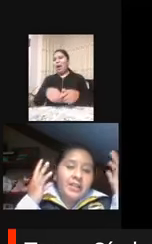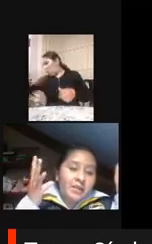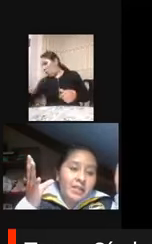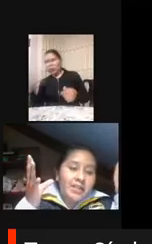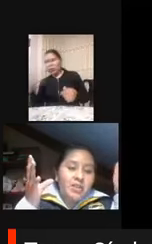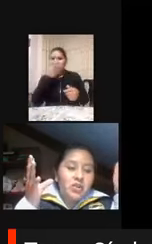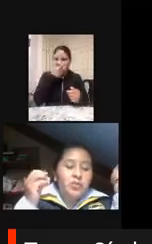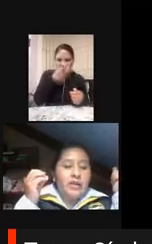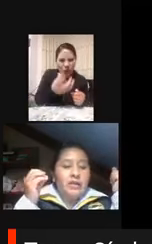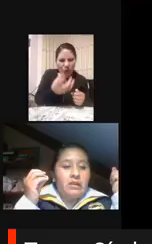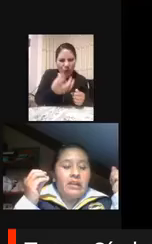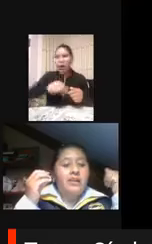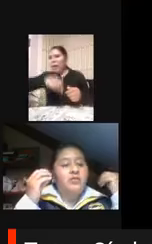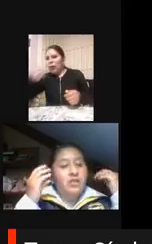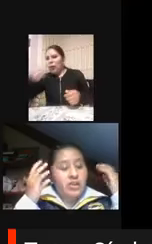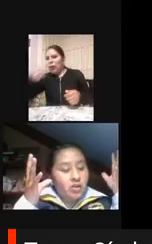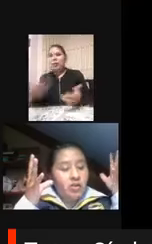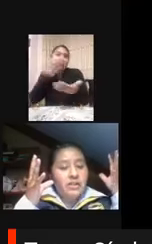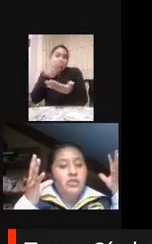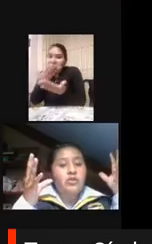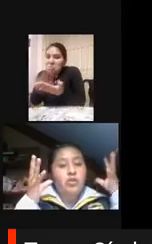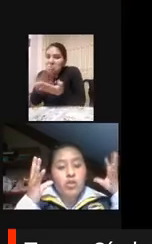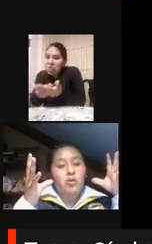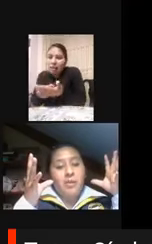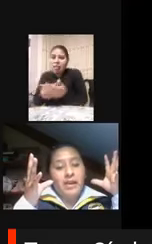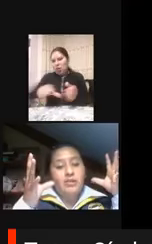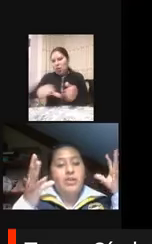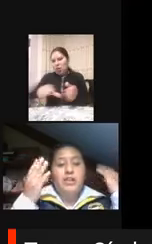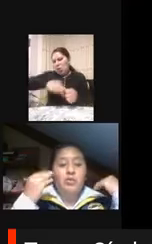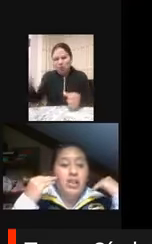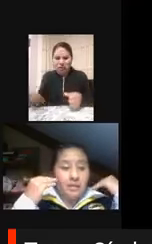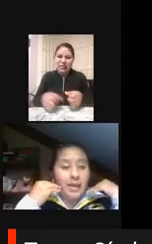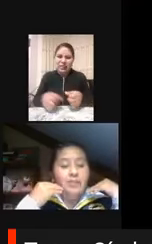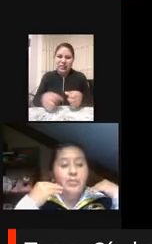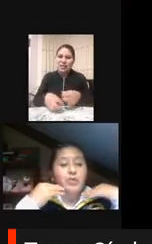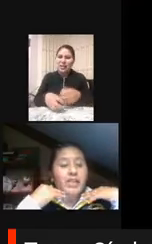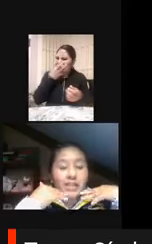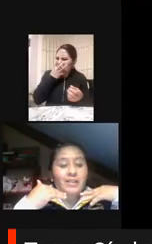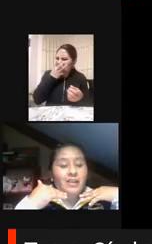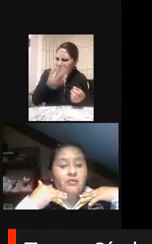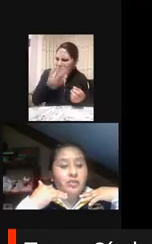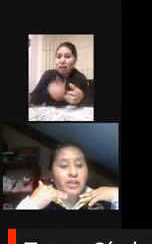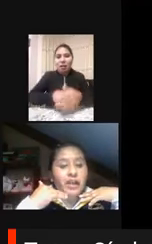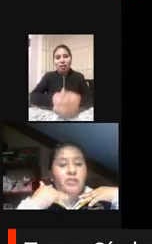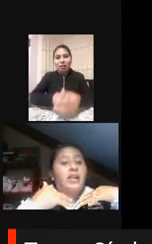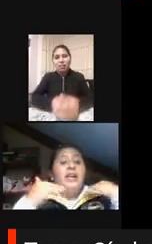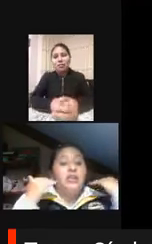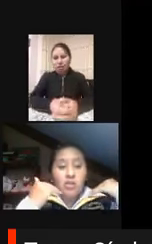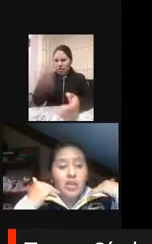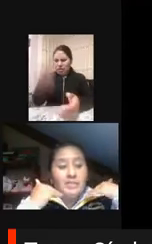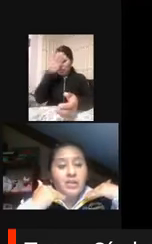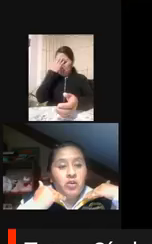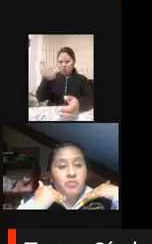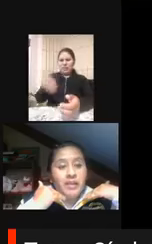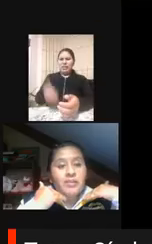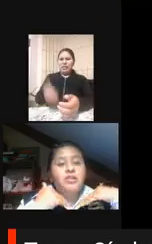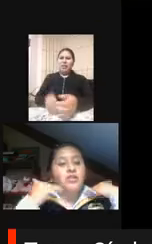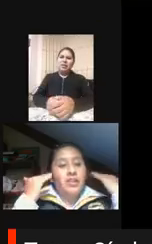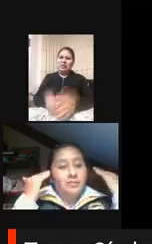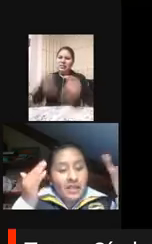Puede ser que también el niño tenga frustraciones y nosotros como maestros tenemos que ver por qué están frustrados. Y no solamente